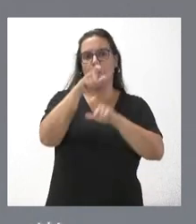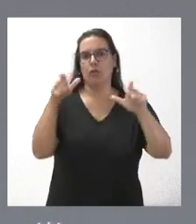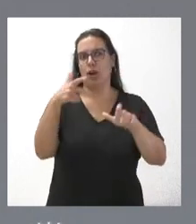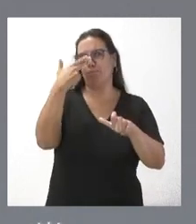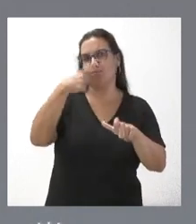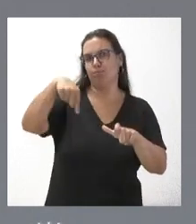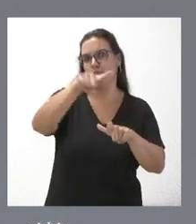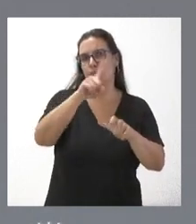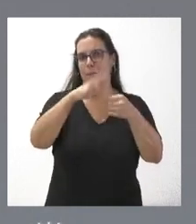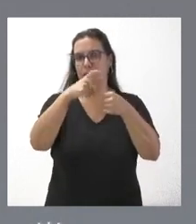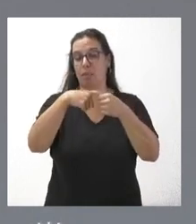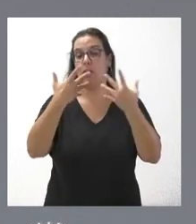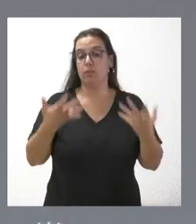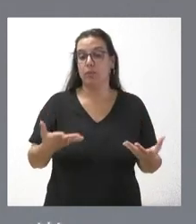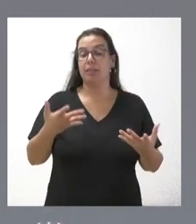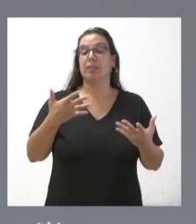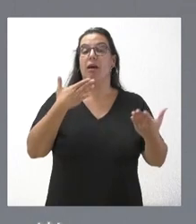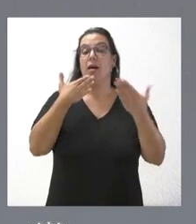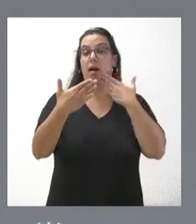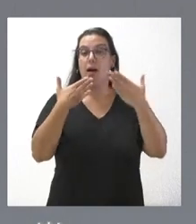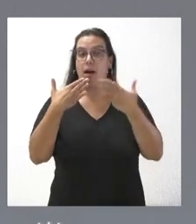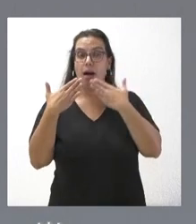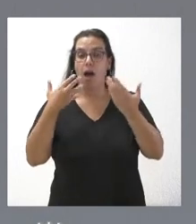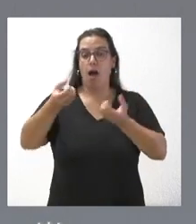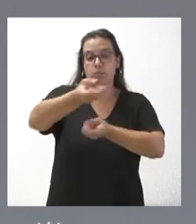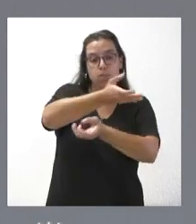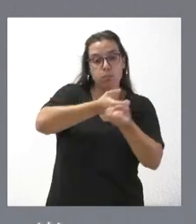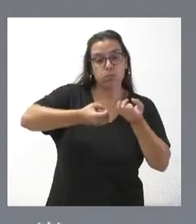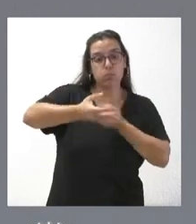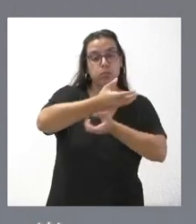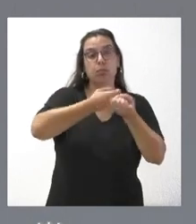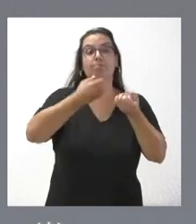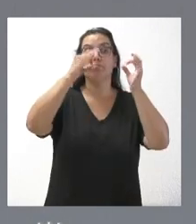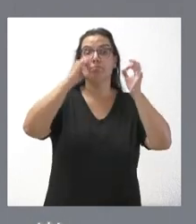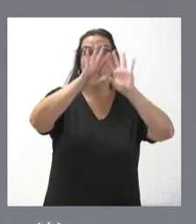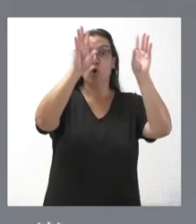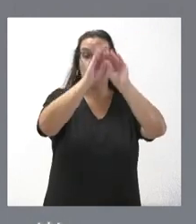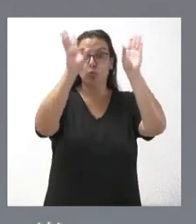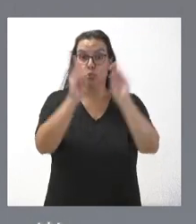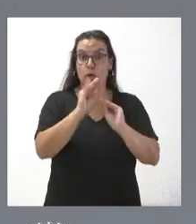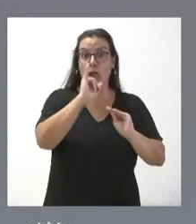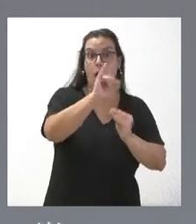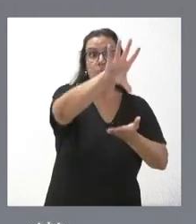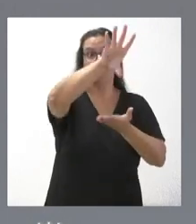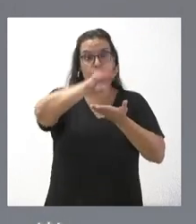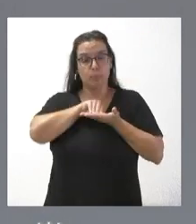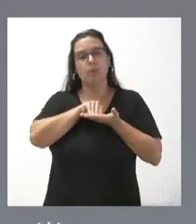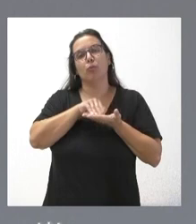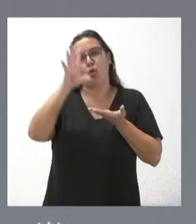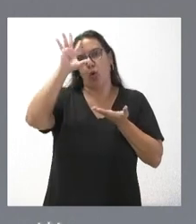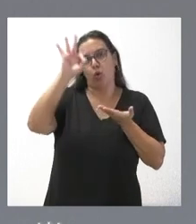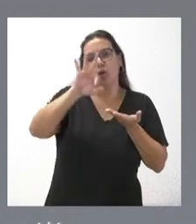cuando esa conversación, ese diálogo, llega a algunas conclusiones, pues lógicamente